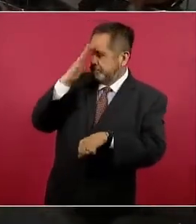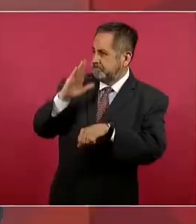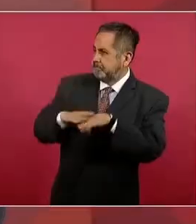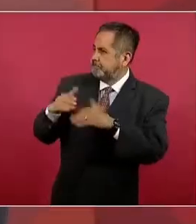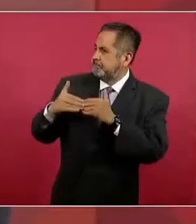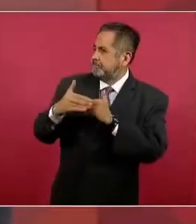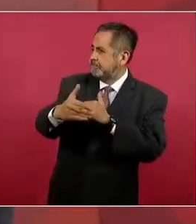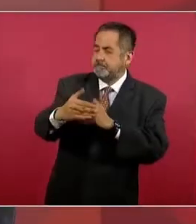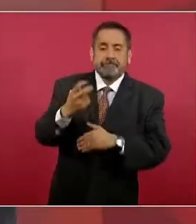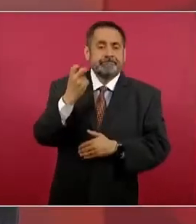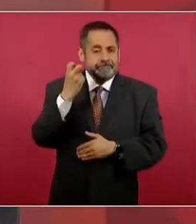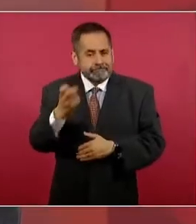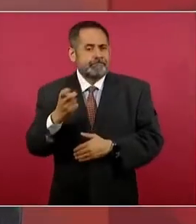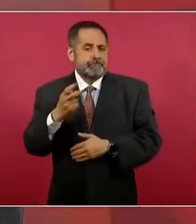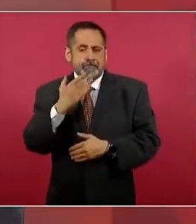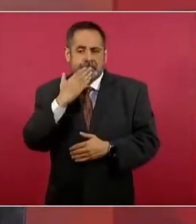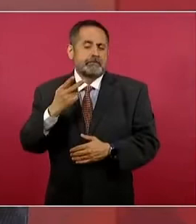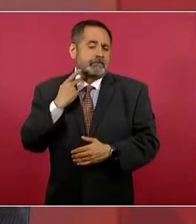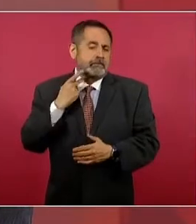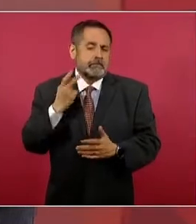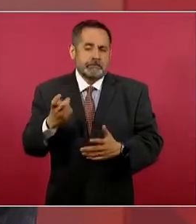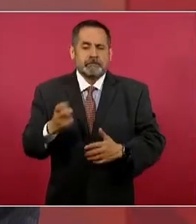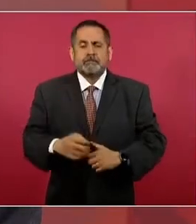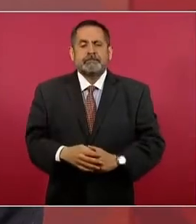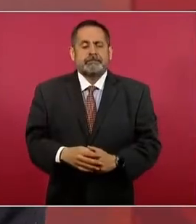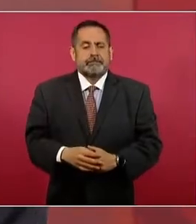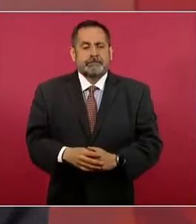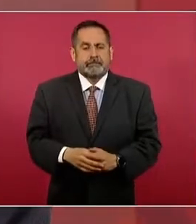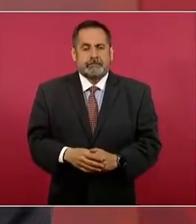Eso es hacer política.